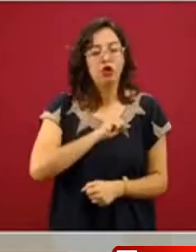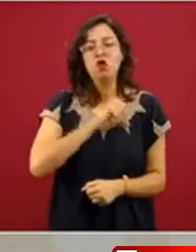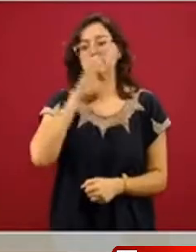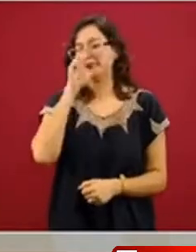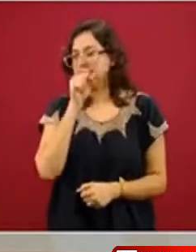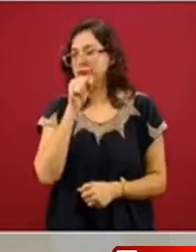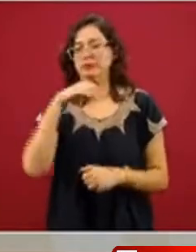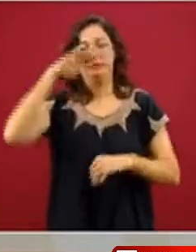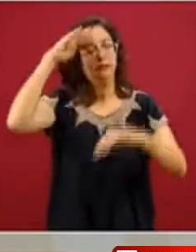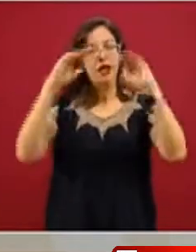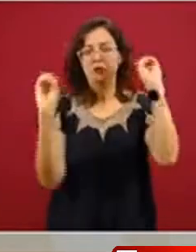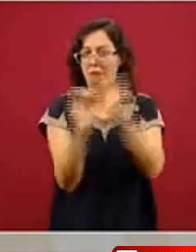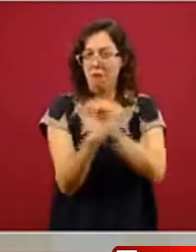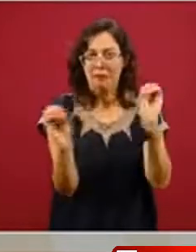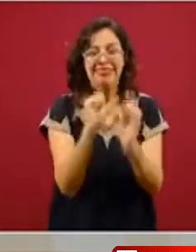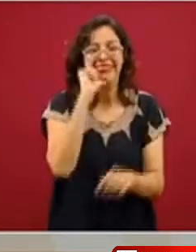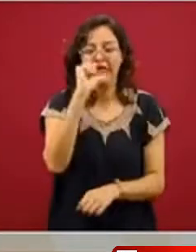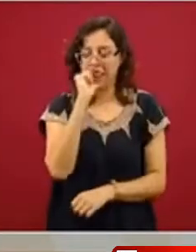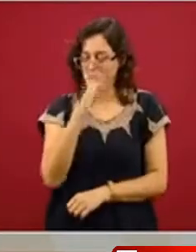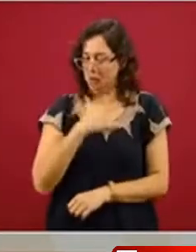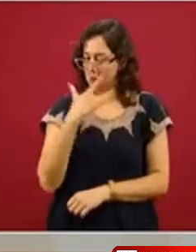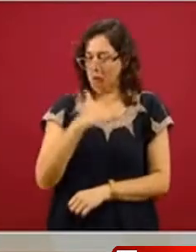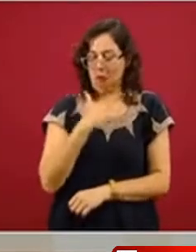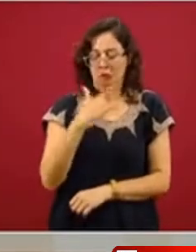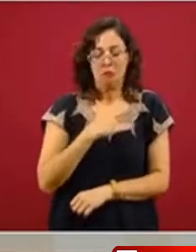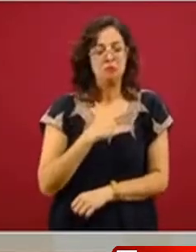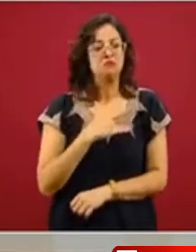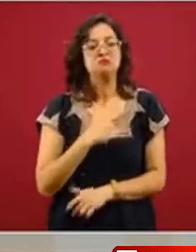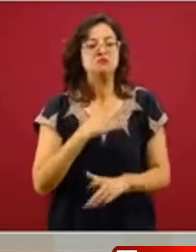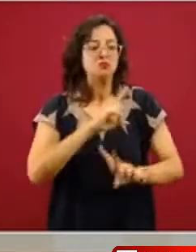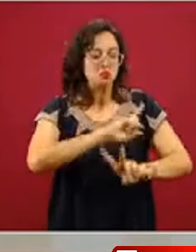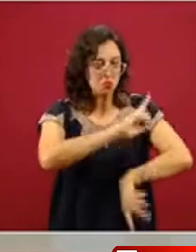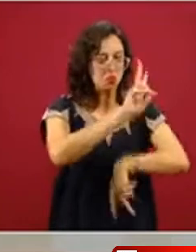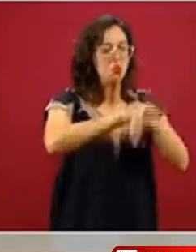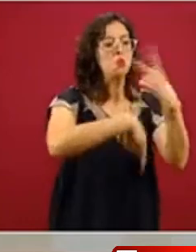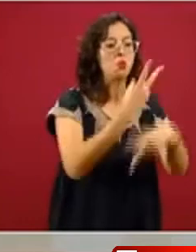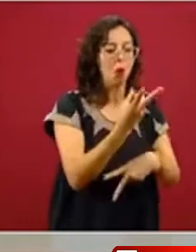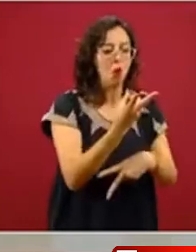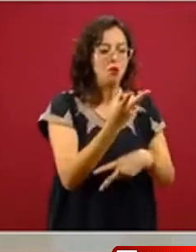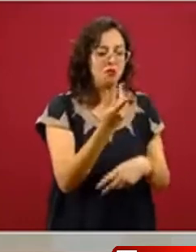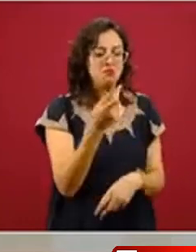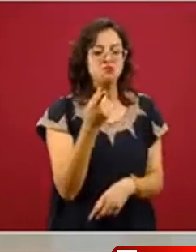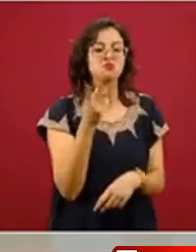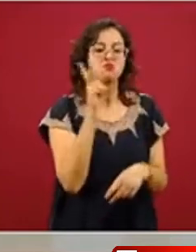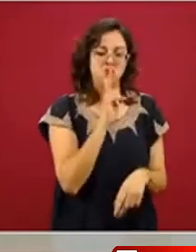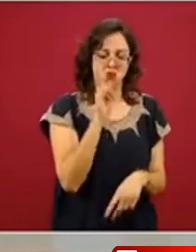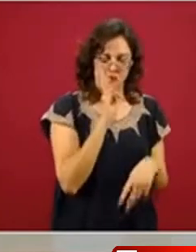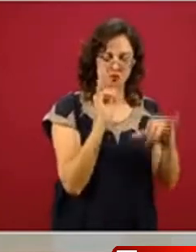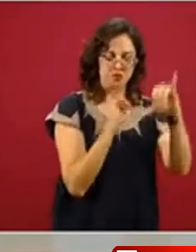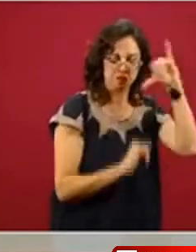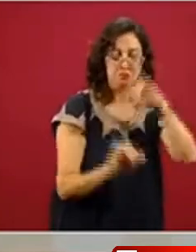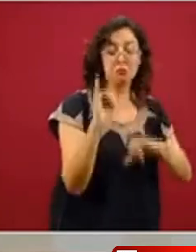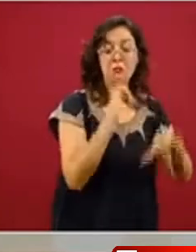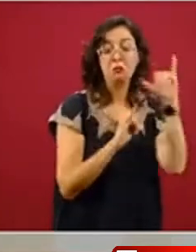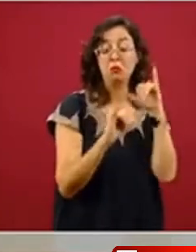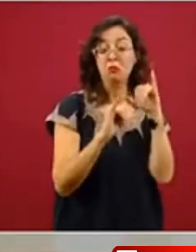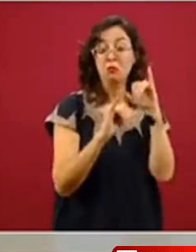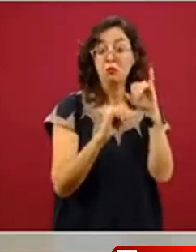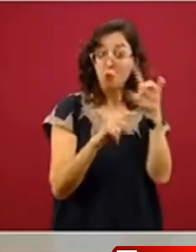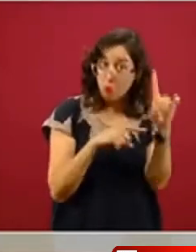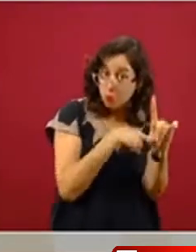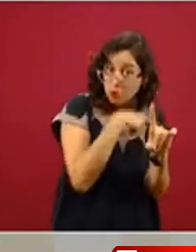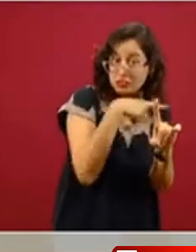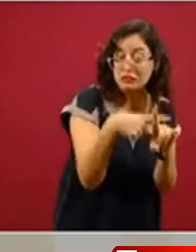COVID se hacen la prueba, aun cuando no tengan síntomas, es considerablemente menor que